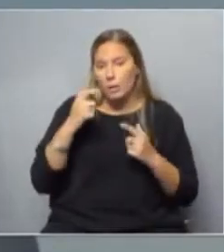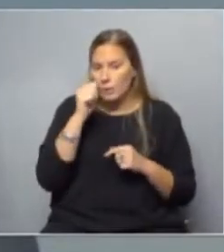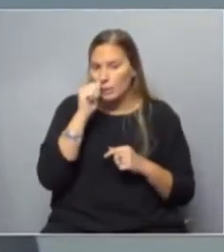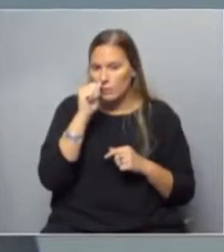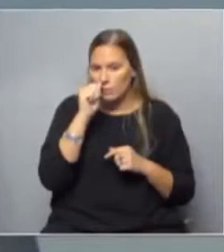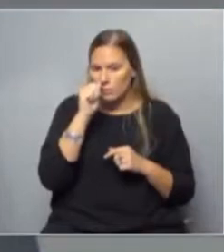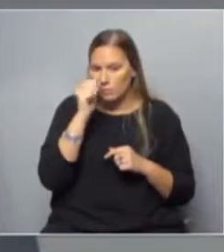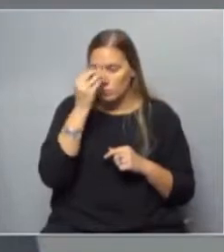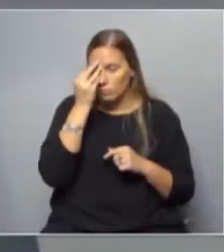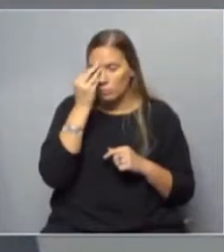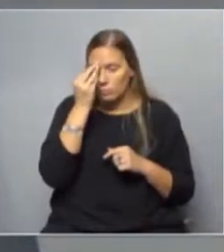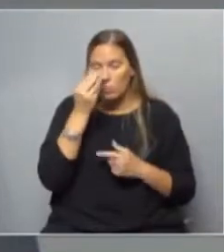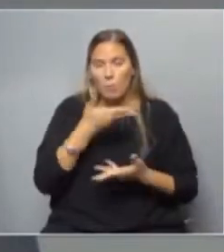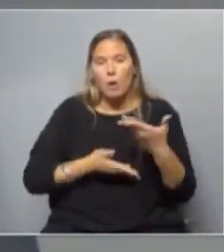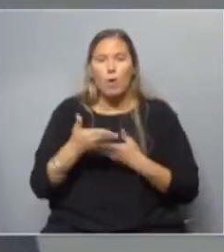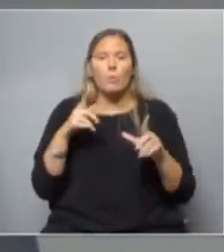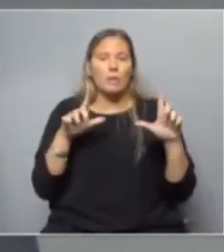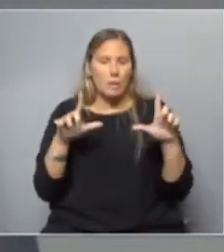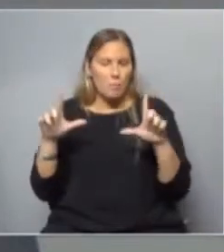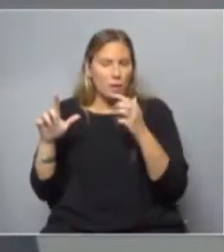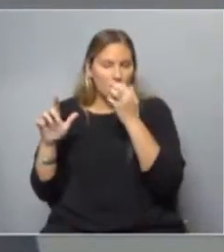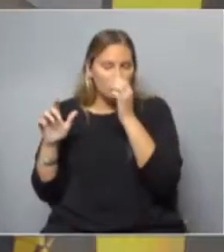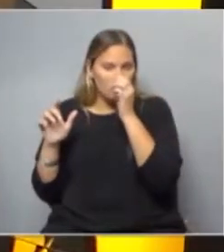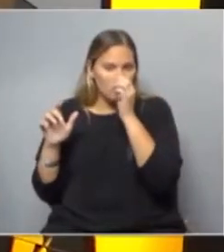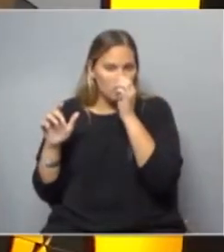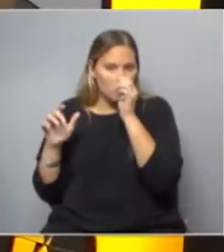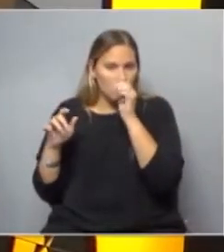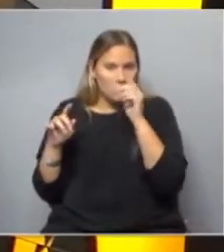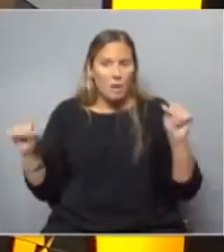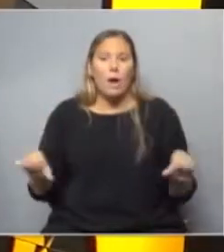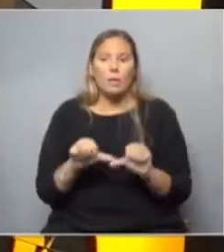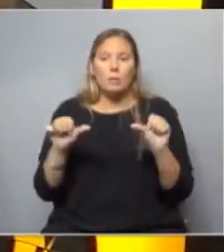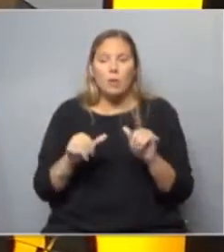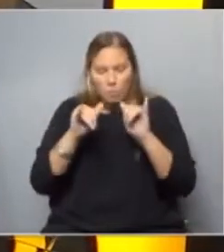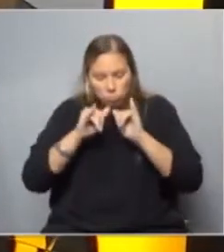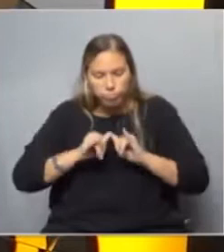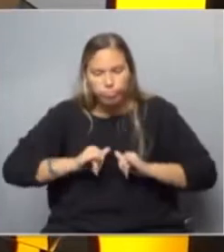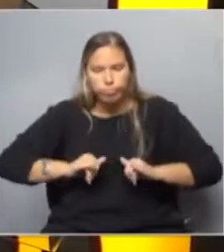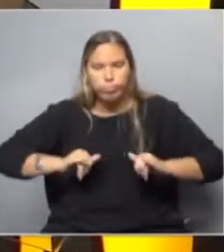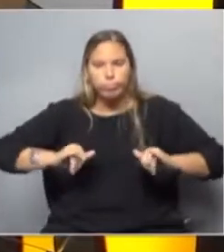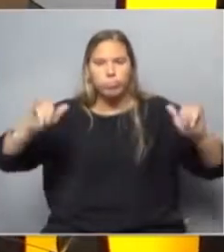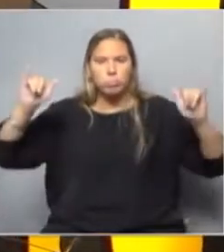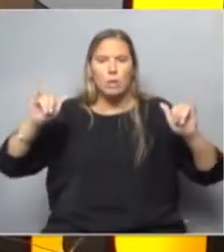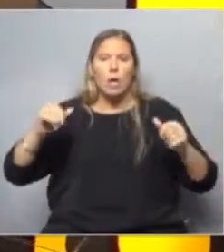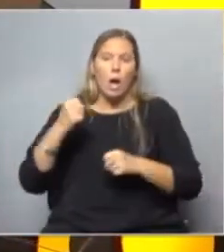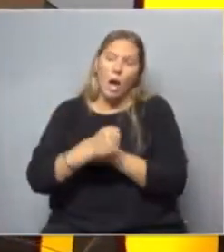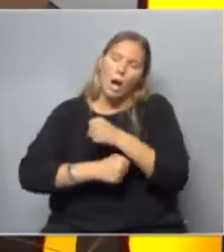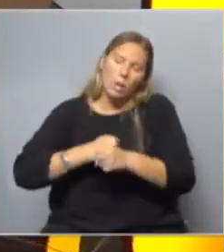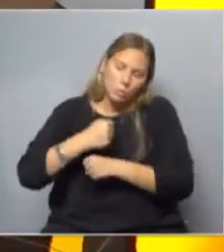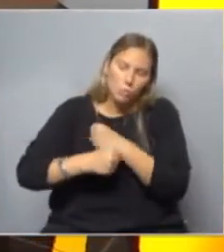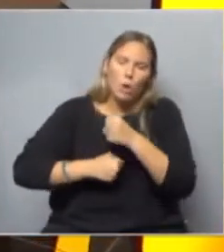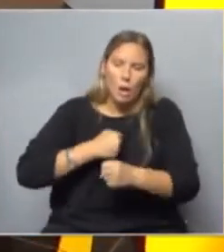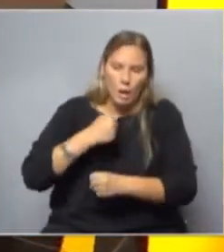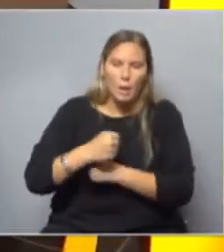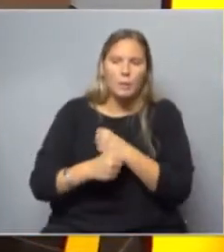Ahí, y vamos a compartir imágenes mientras conversamos, toda una serie de actividades de divulgación que se vienen extendiendo a lo largo de los años y que